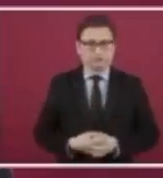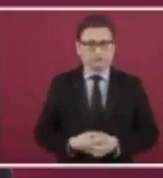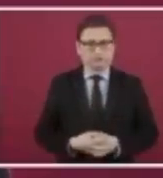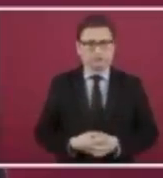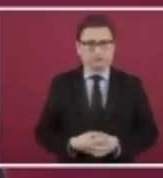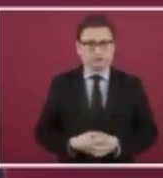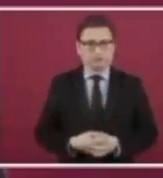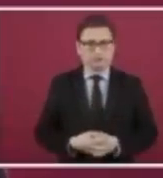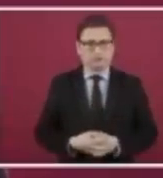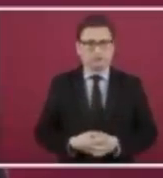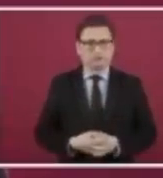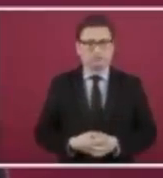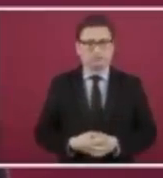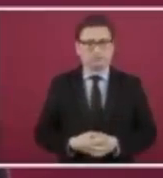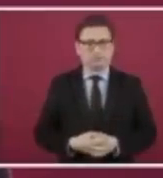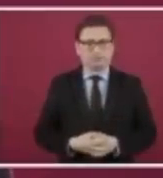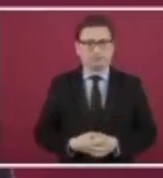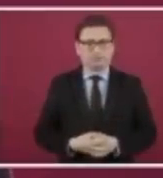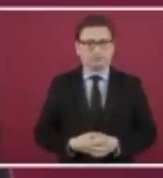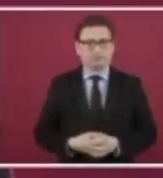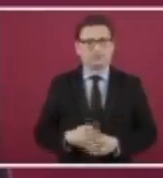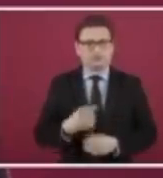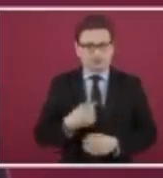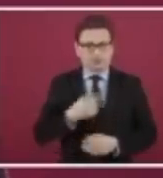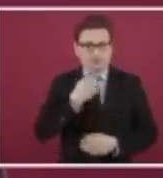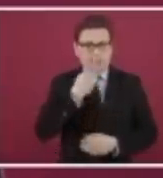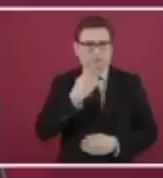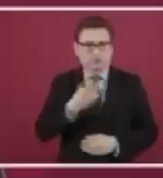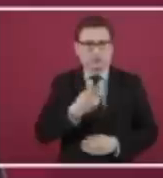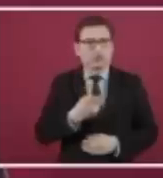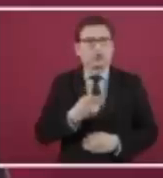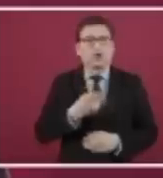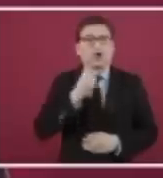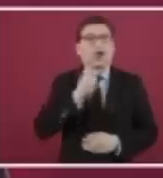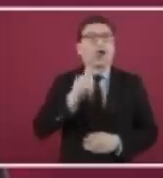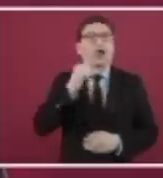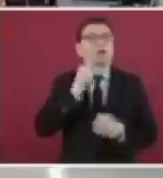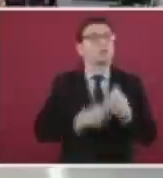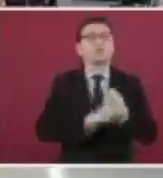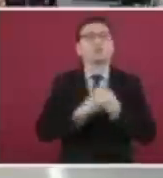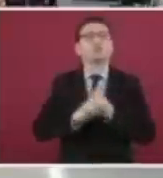Yo les puedo decir dónde tuvimos más problemas ayer.